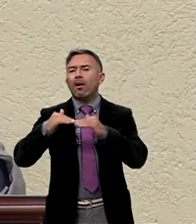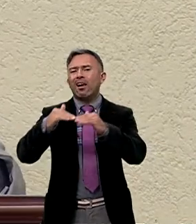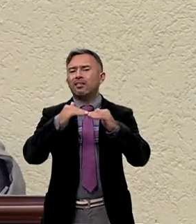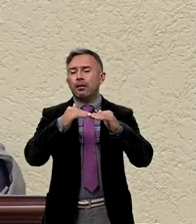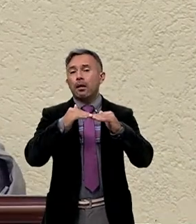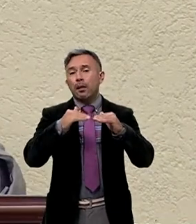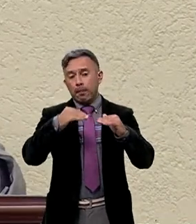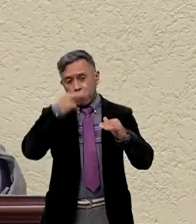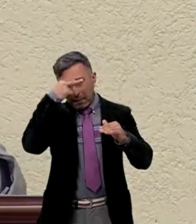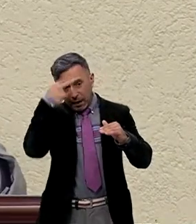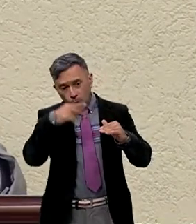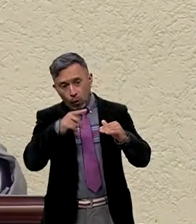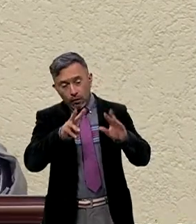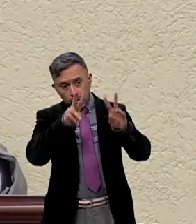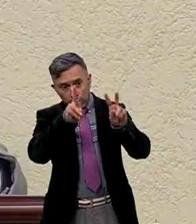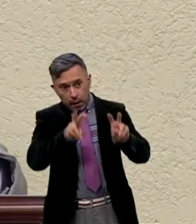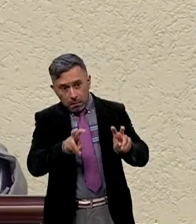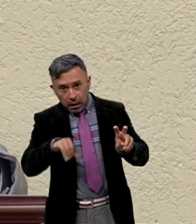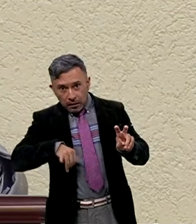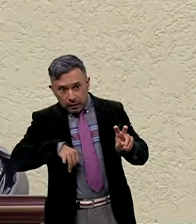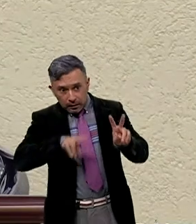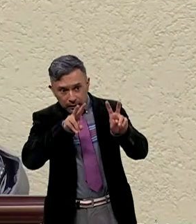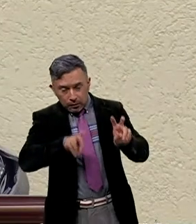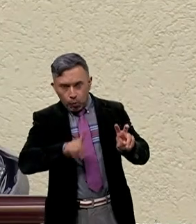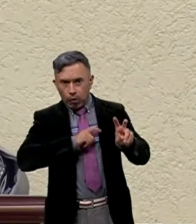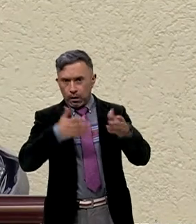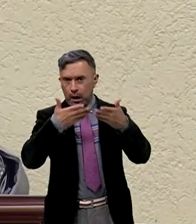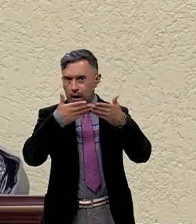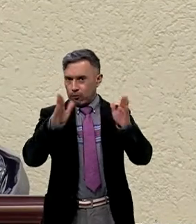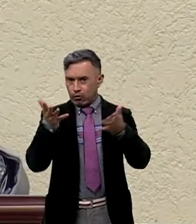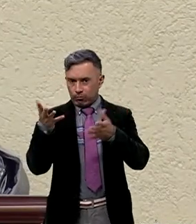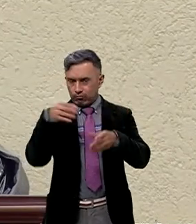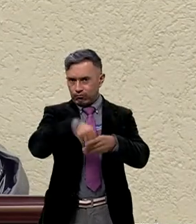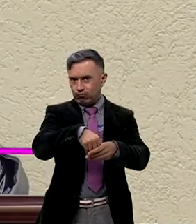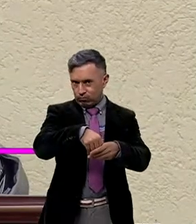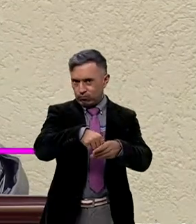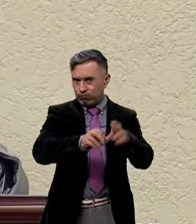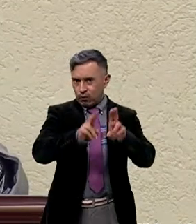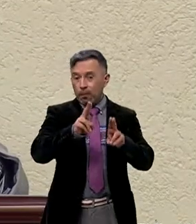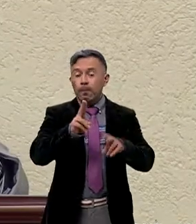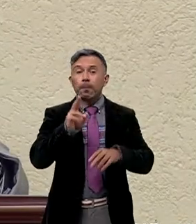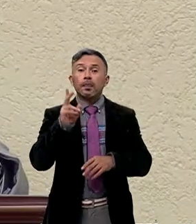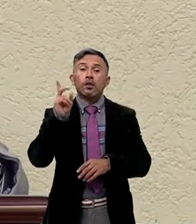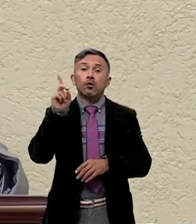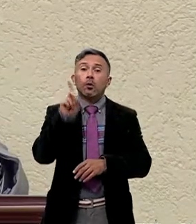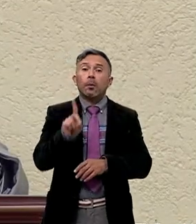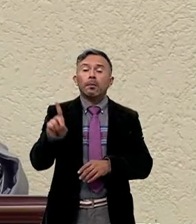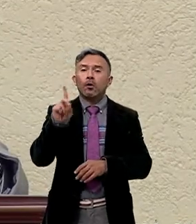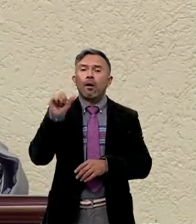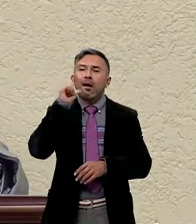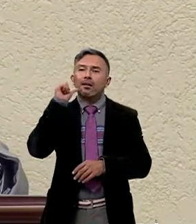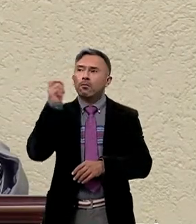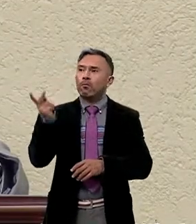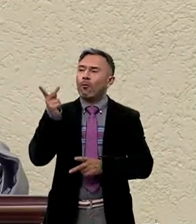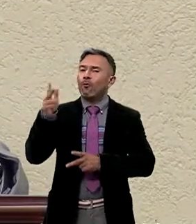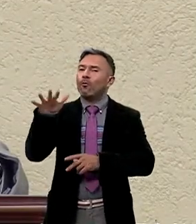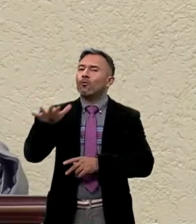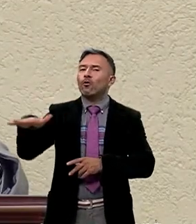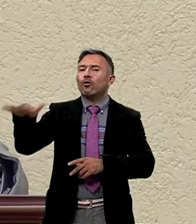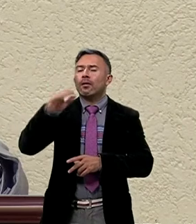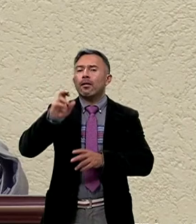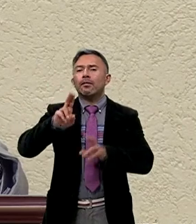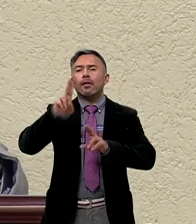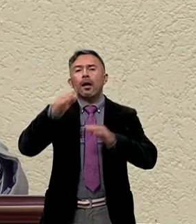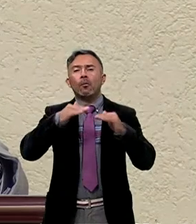públicos de mexico la consulta popular celebrada este domingo se convirtió en el primer ejercicio legal de democracia directa a nivel